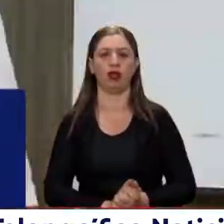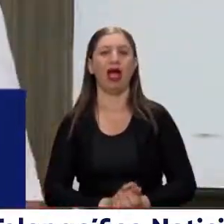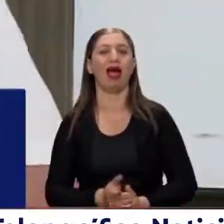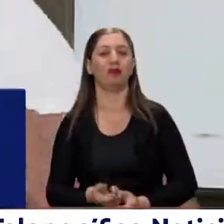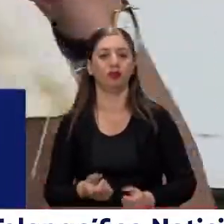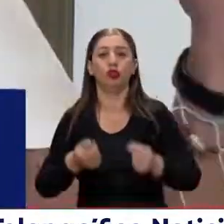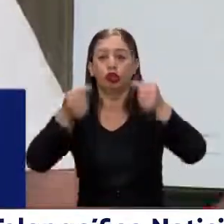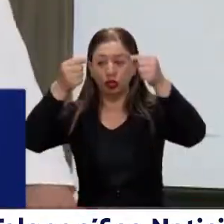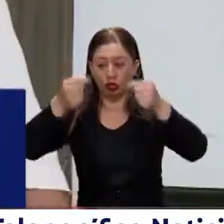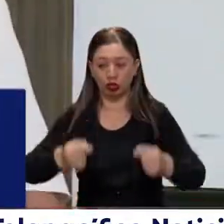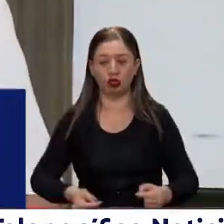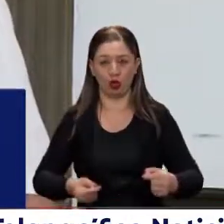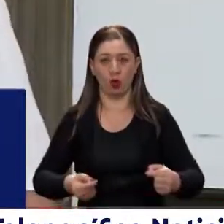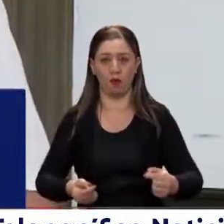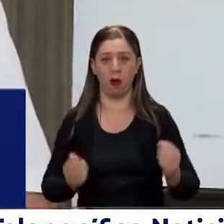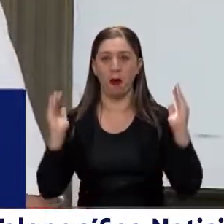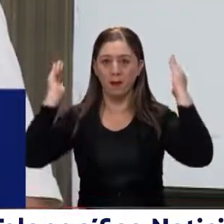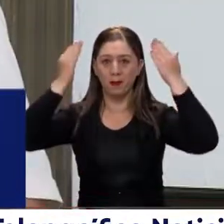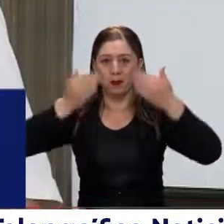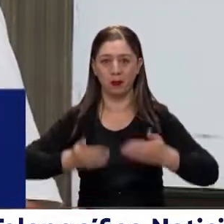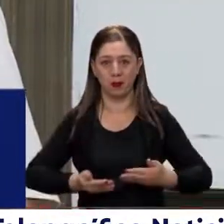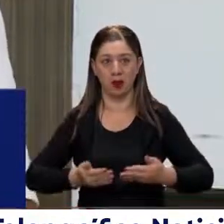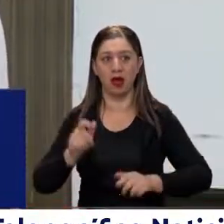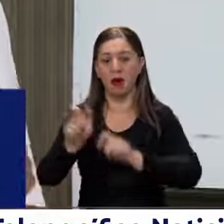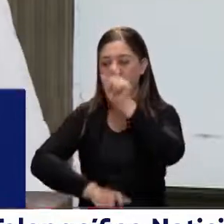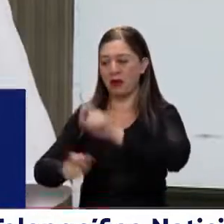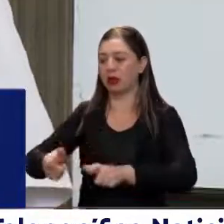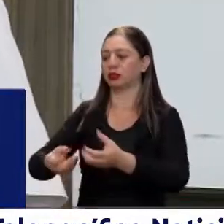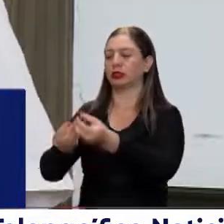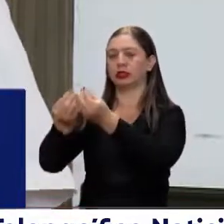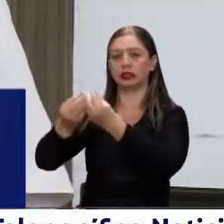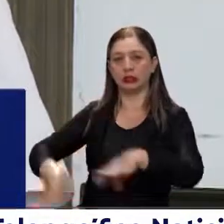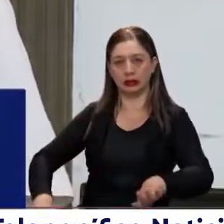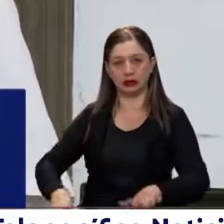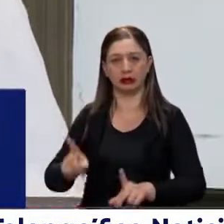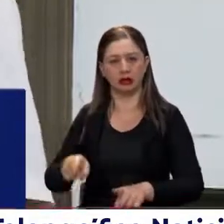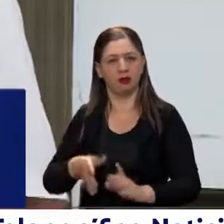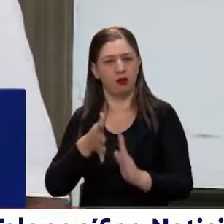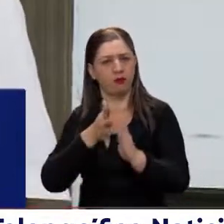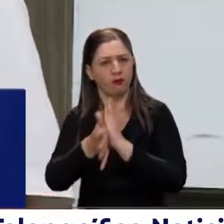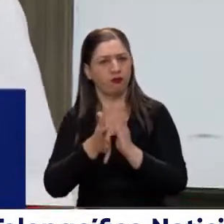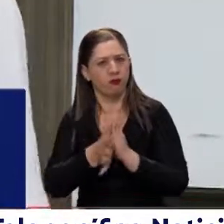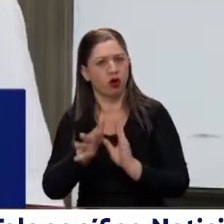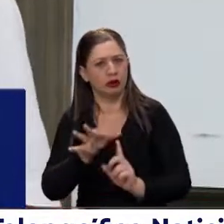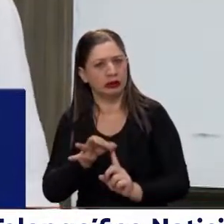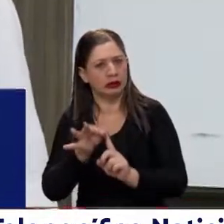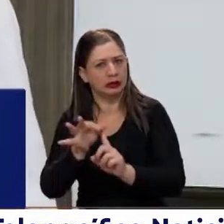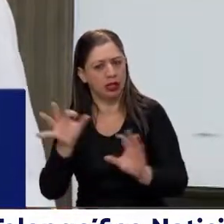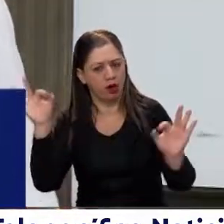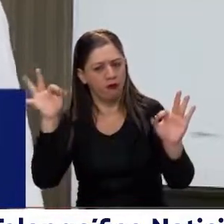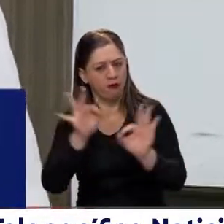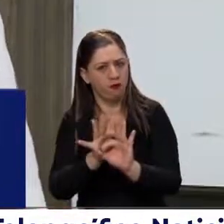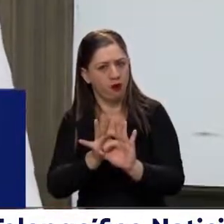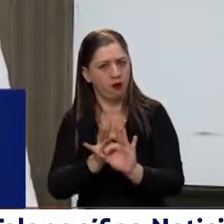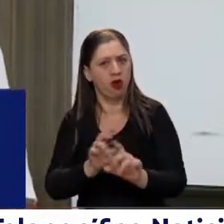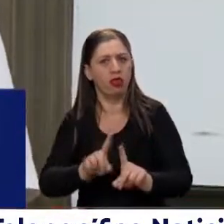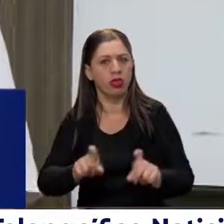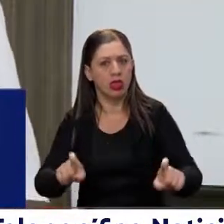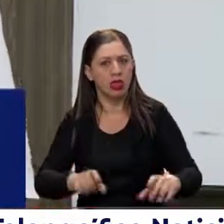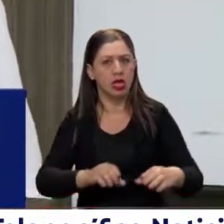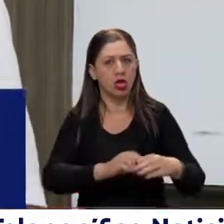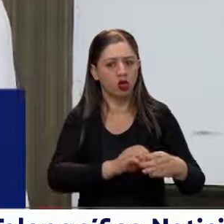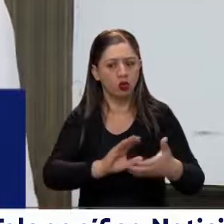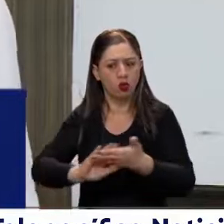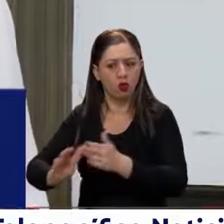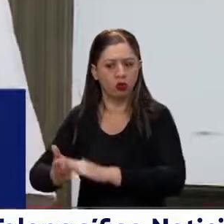subregistro, no solamente en relación con todos los desaparecidos, sino que esa información específica de enfoques diferenciales y étnicos